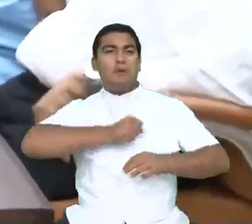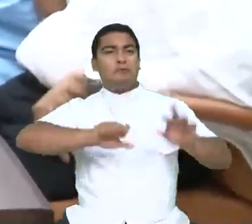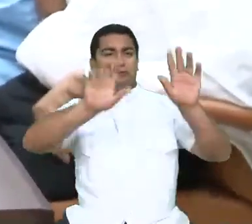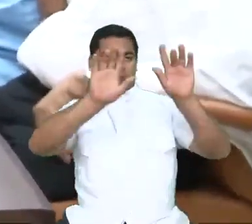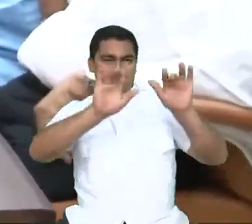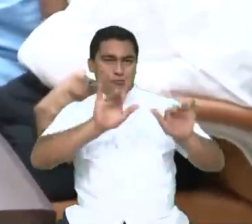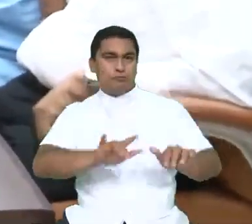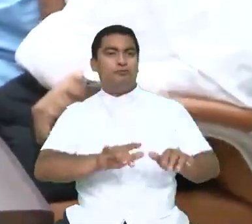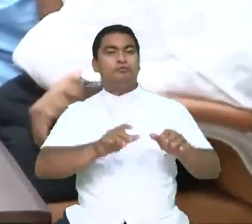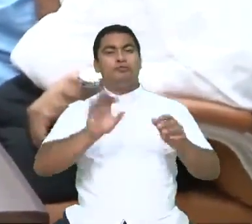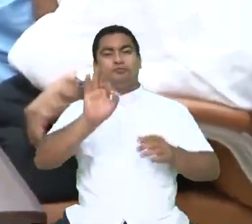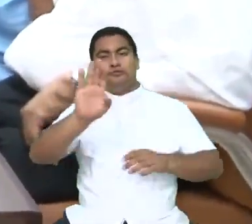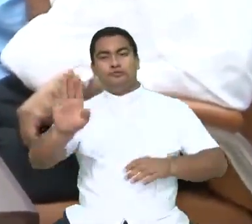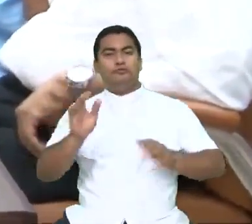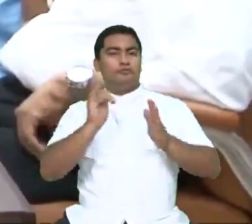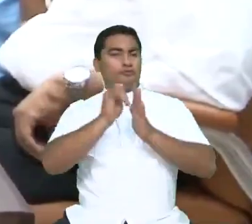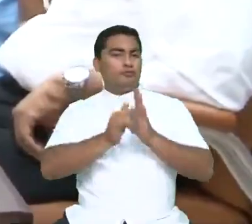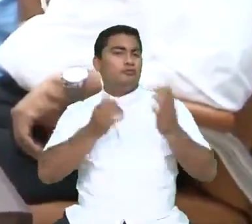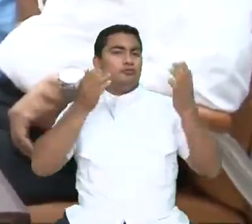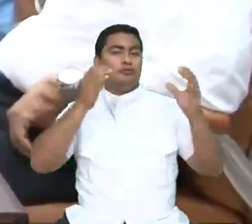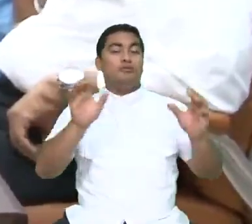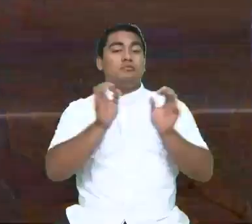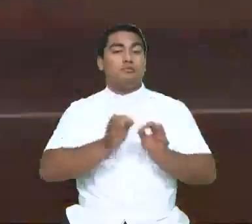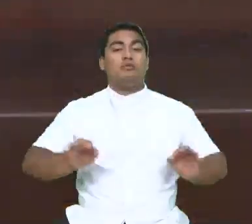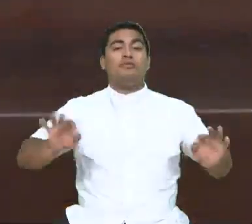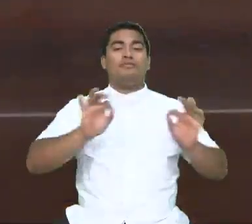valores y aspiraciones de justicia.